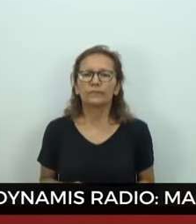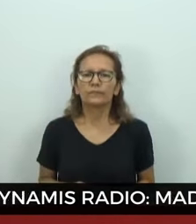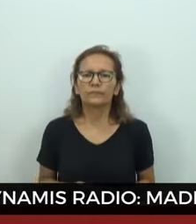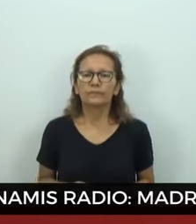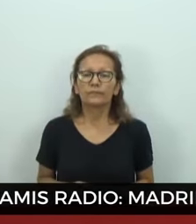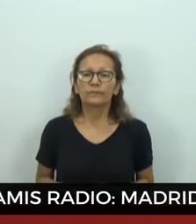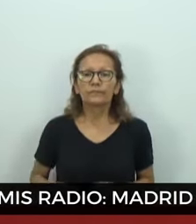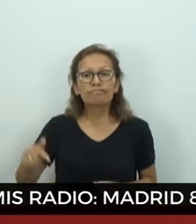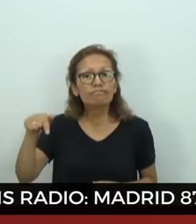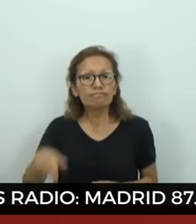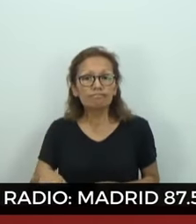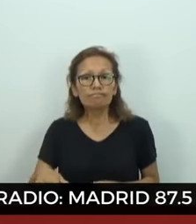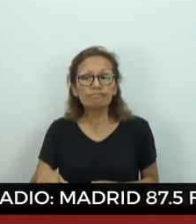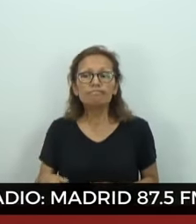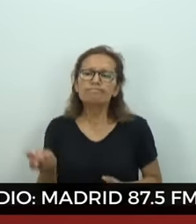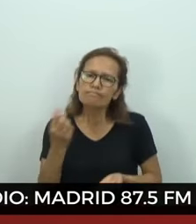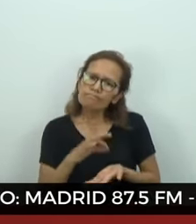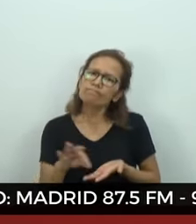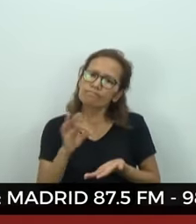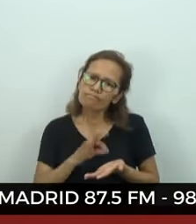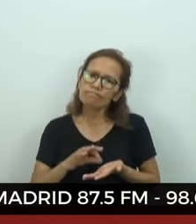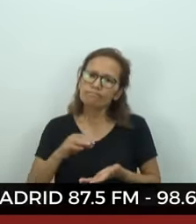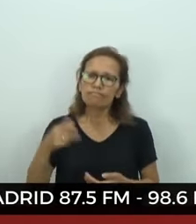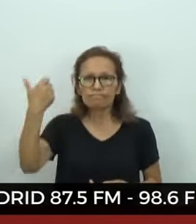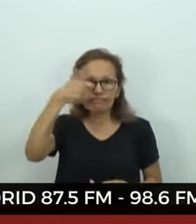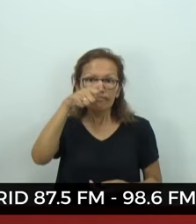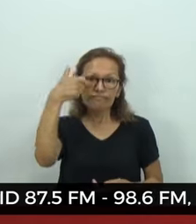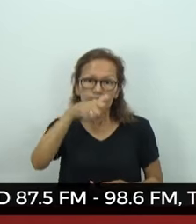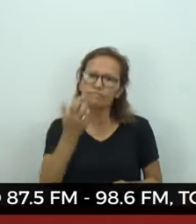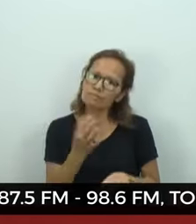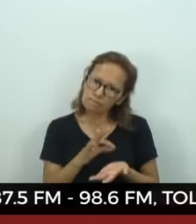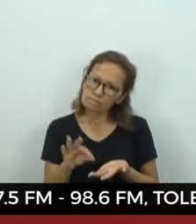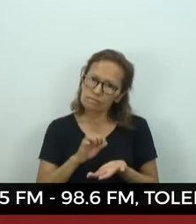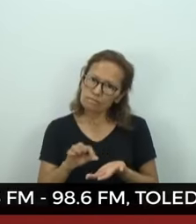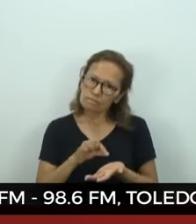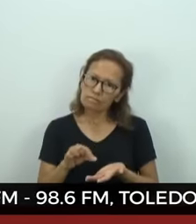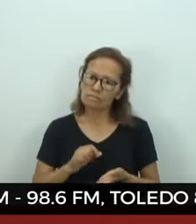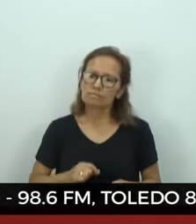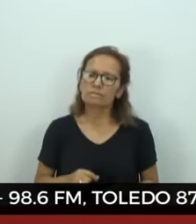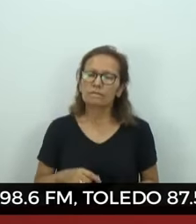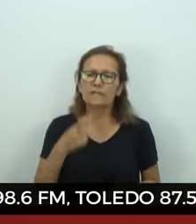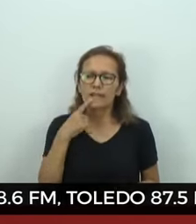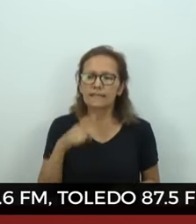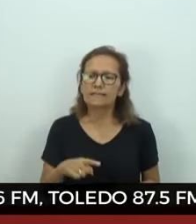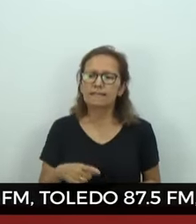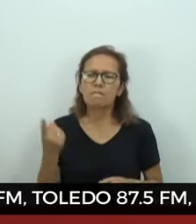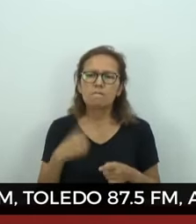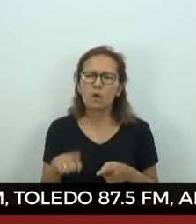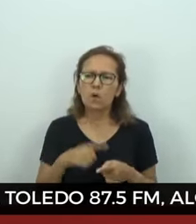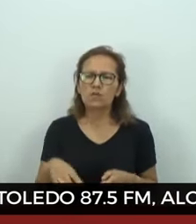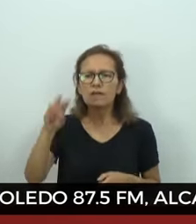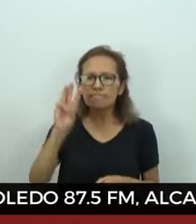Aquí el escritor de la carta a los Hebreos dice que hay tres cosas que podemos